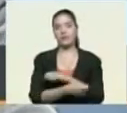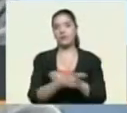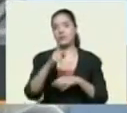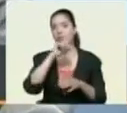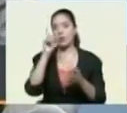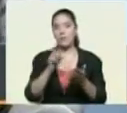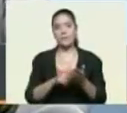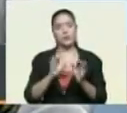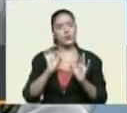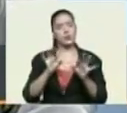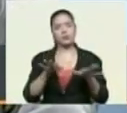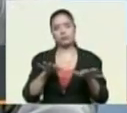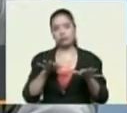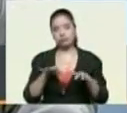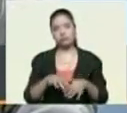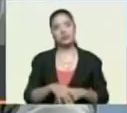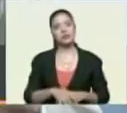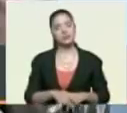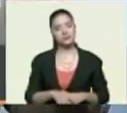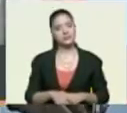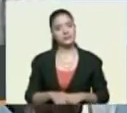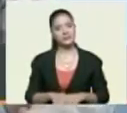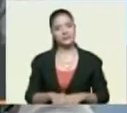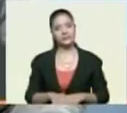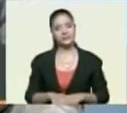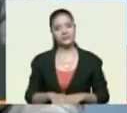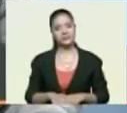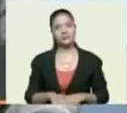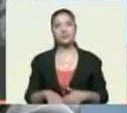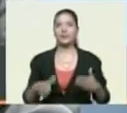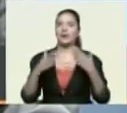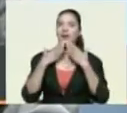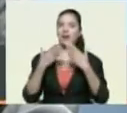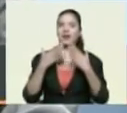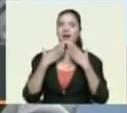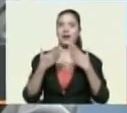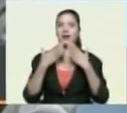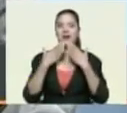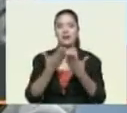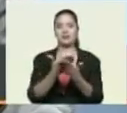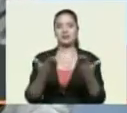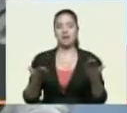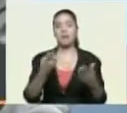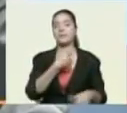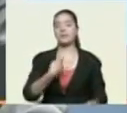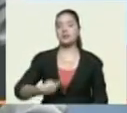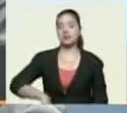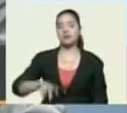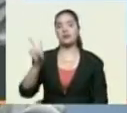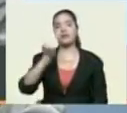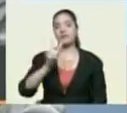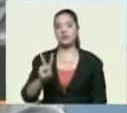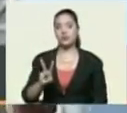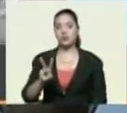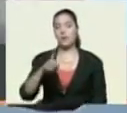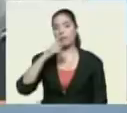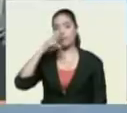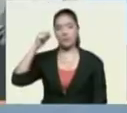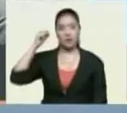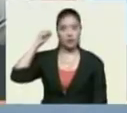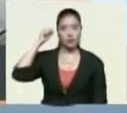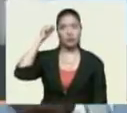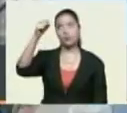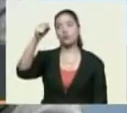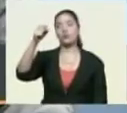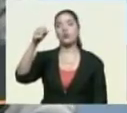tan tremenda, que quiero agradecer al ciudadano presidente de la República, jefe de Estado Nicolás Maduro,